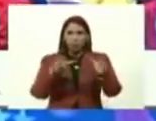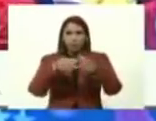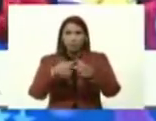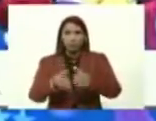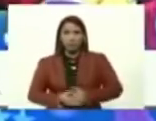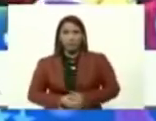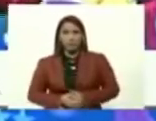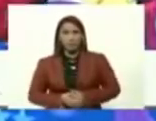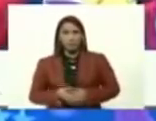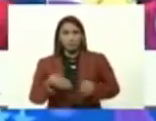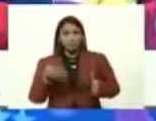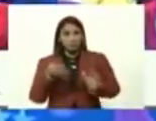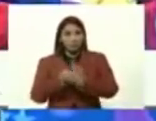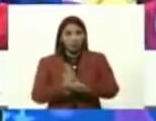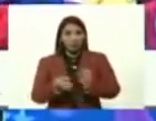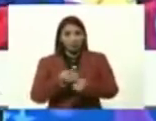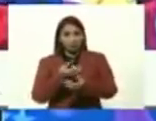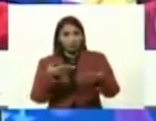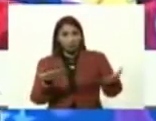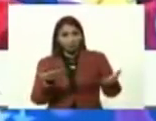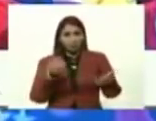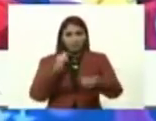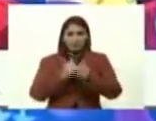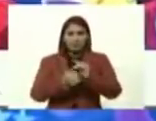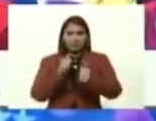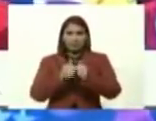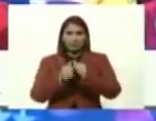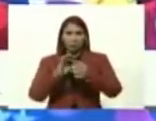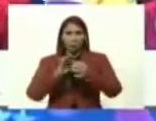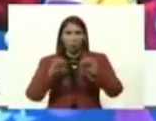en el caso de ustedes, atletas olímpicos,